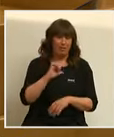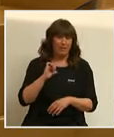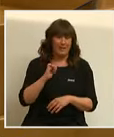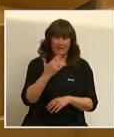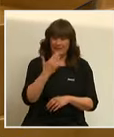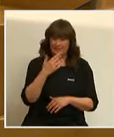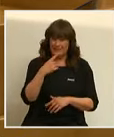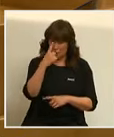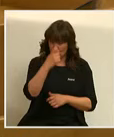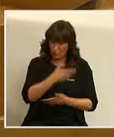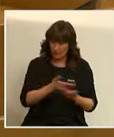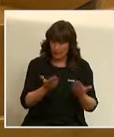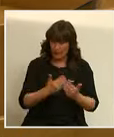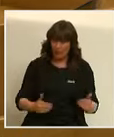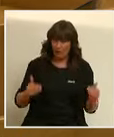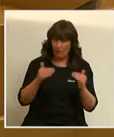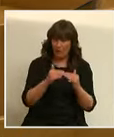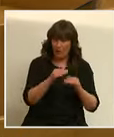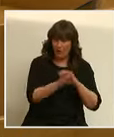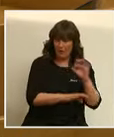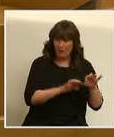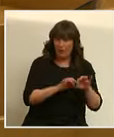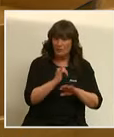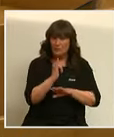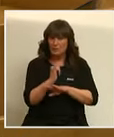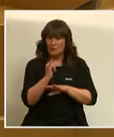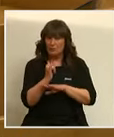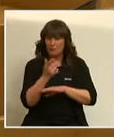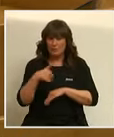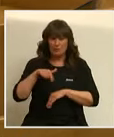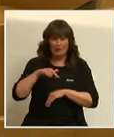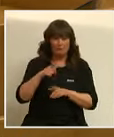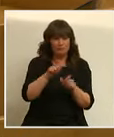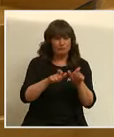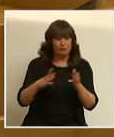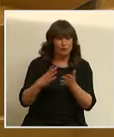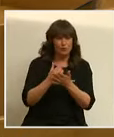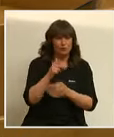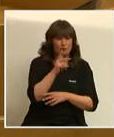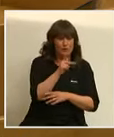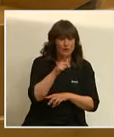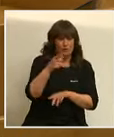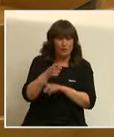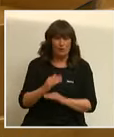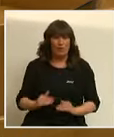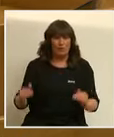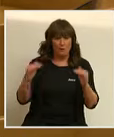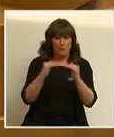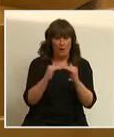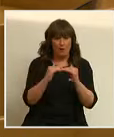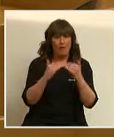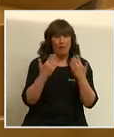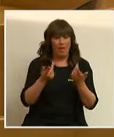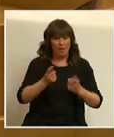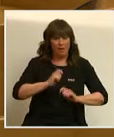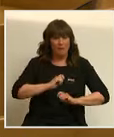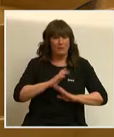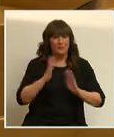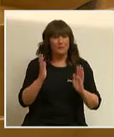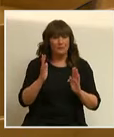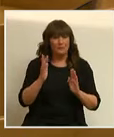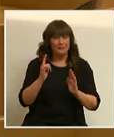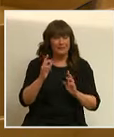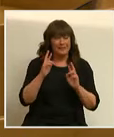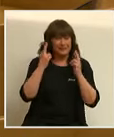a una organización y unas instituciones que nos igualen a todos en derechos y obligaciones. Hemos de procurar que